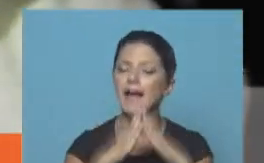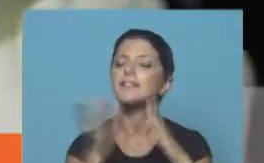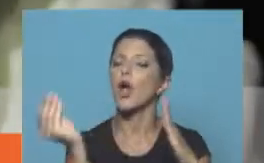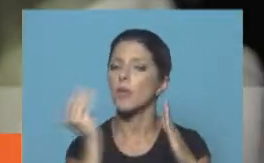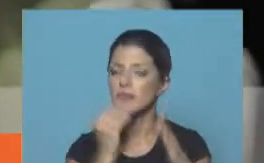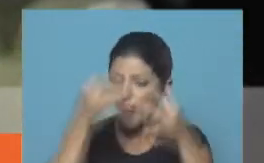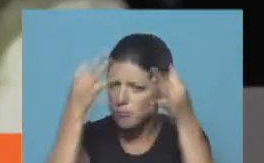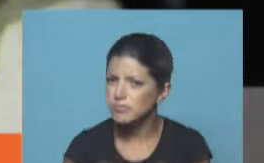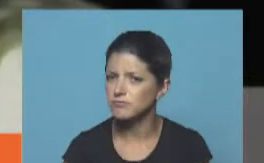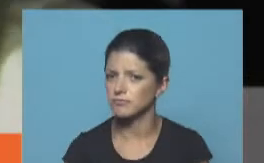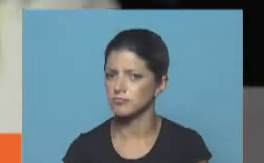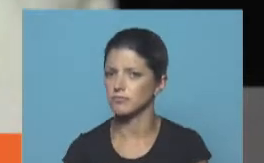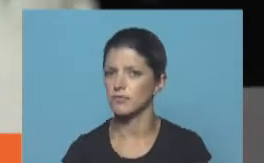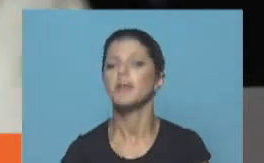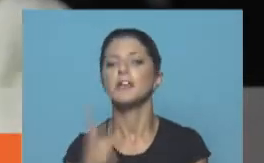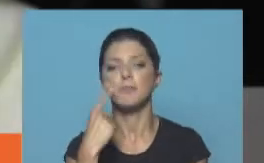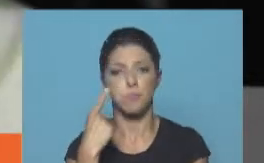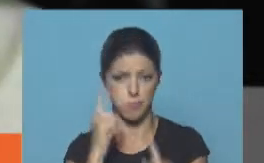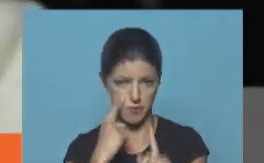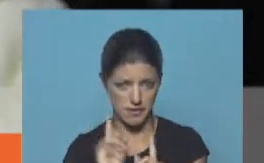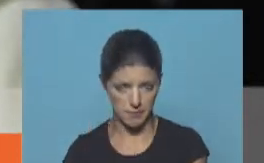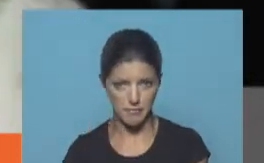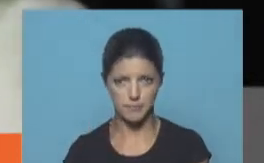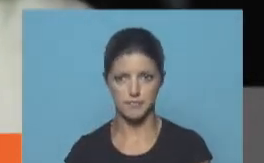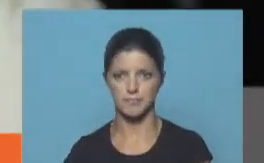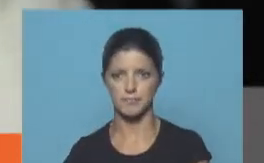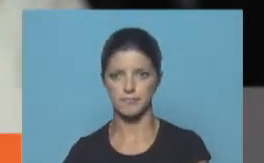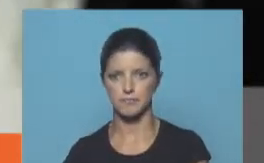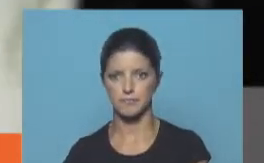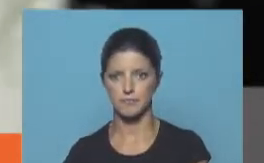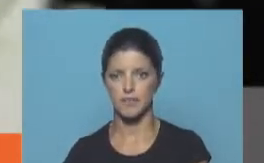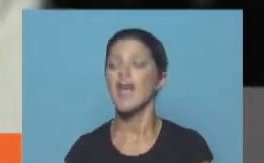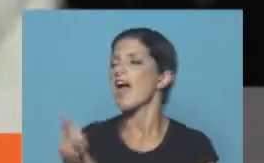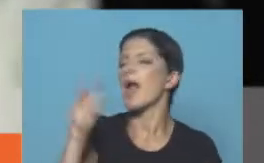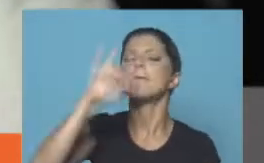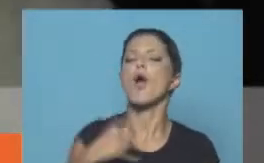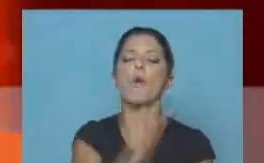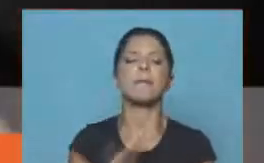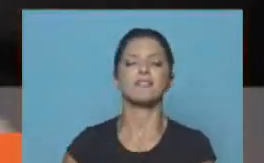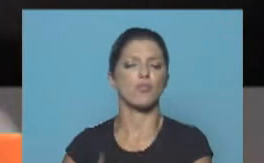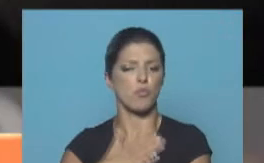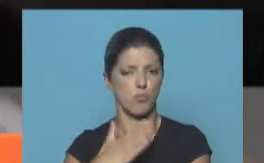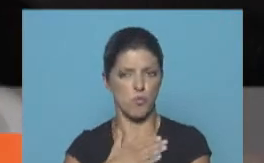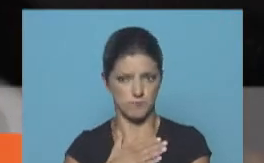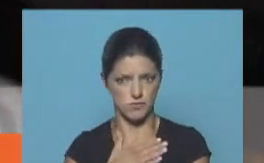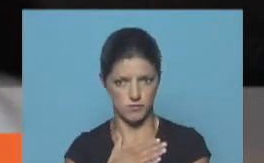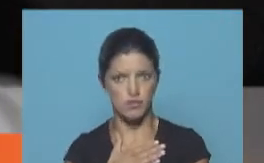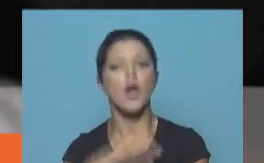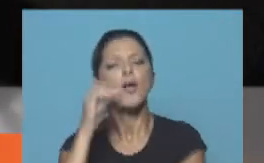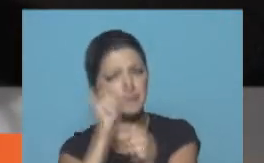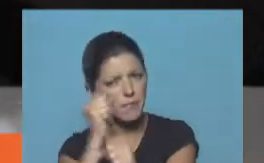comida y vivienda, porque es el mejor presidente que hemos tenido. Que haya trabajo,